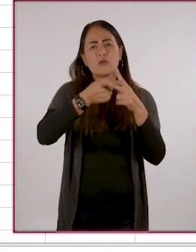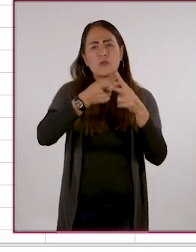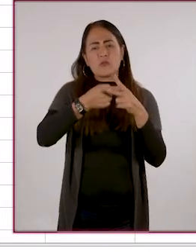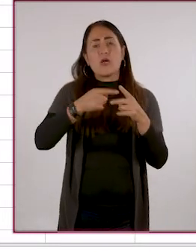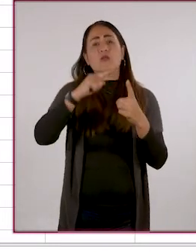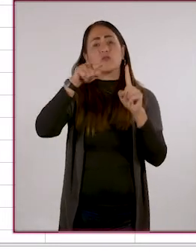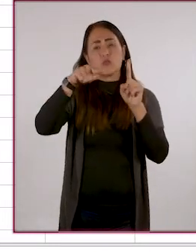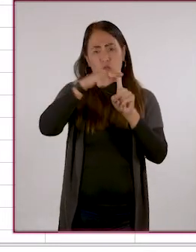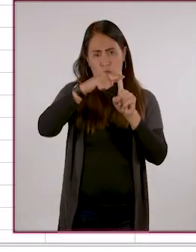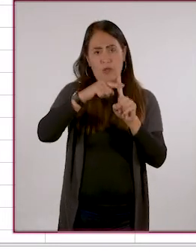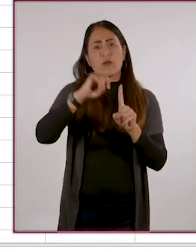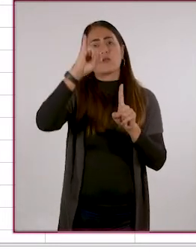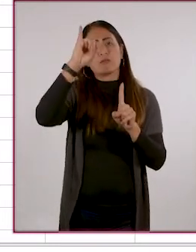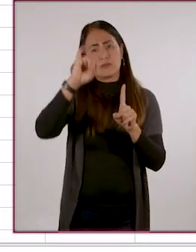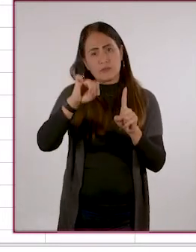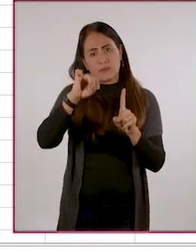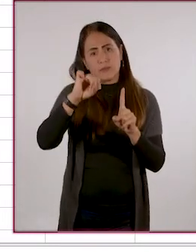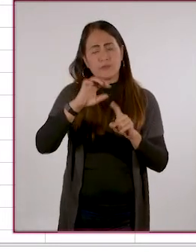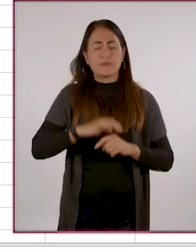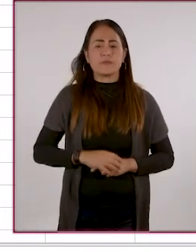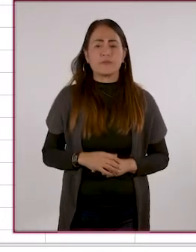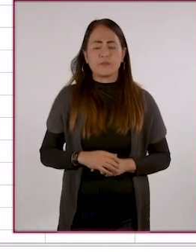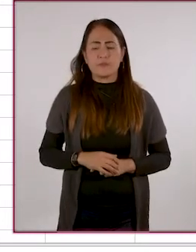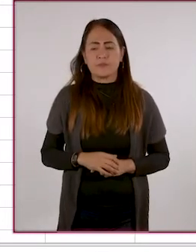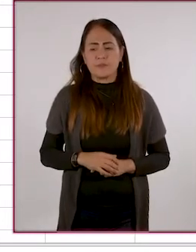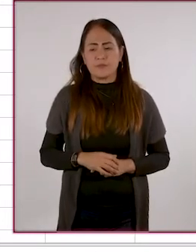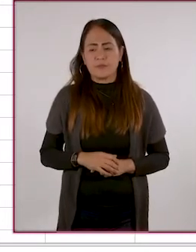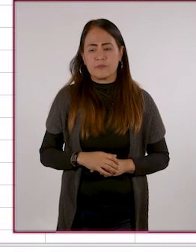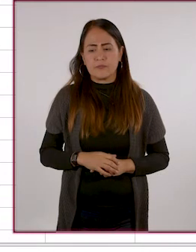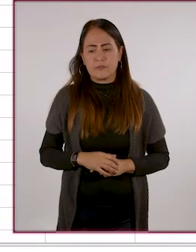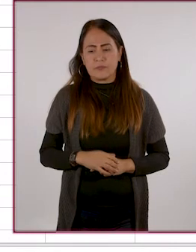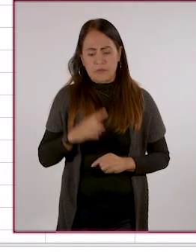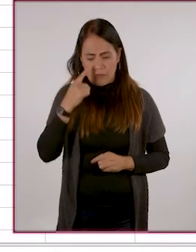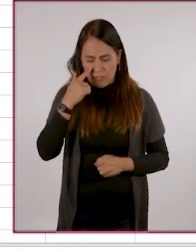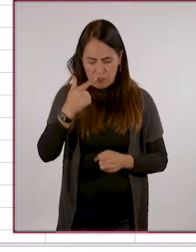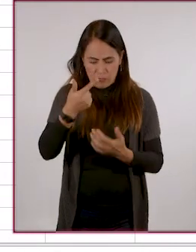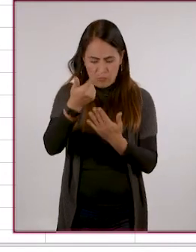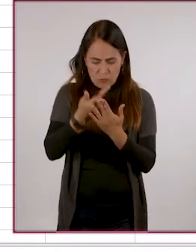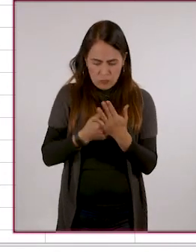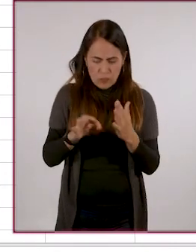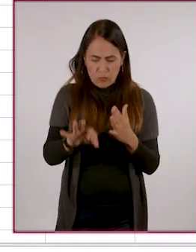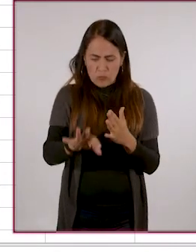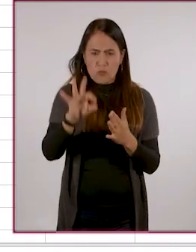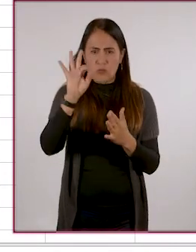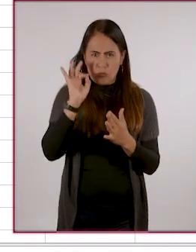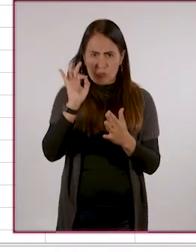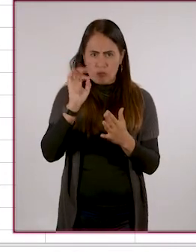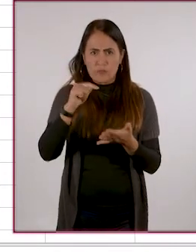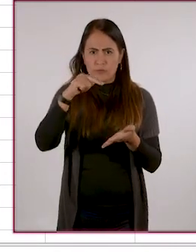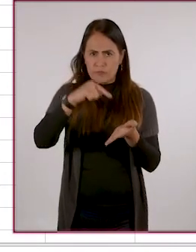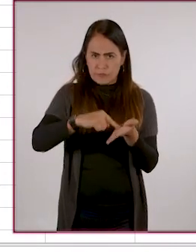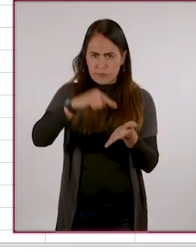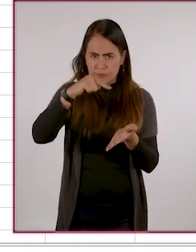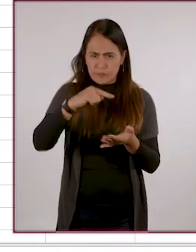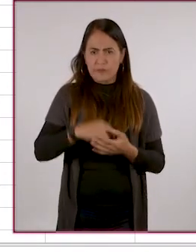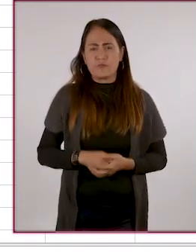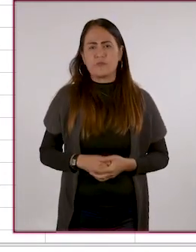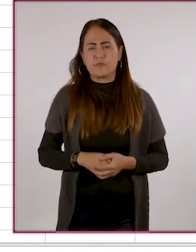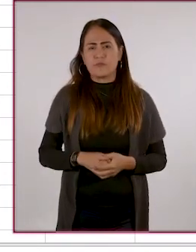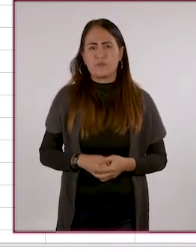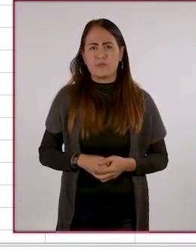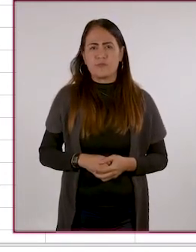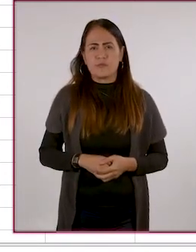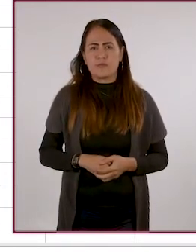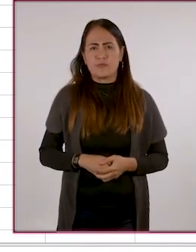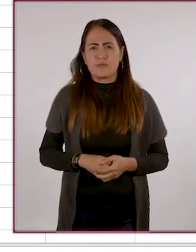sumar si, ¿no? Sumar si. Yo encuentro la función, le doy tab. Le